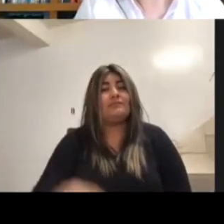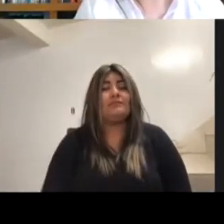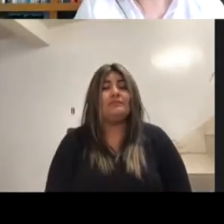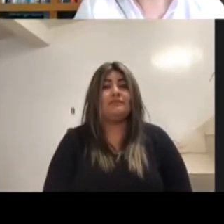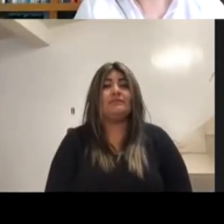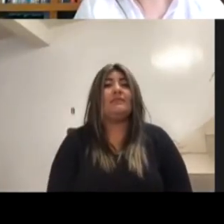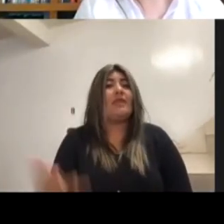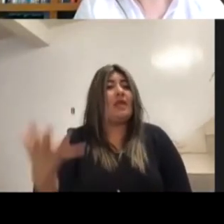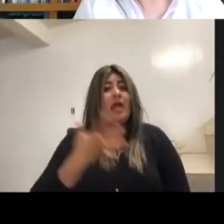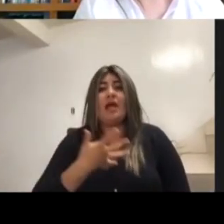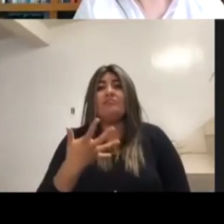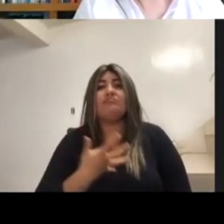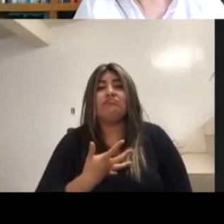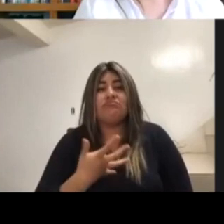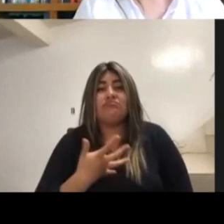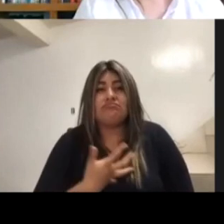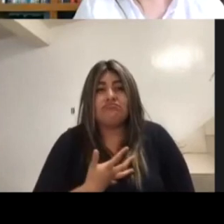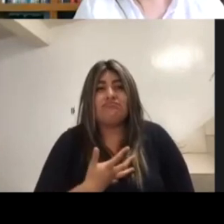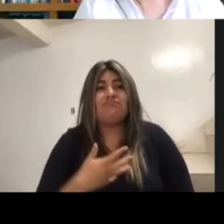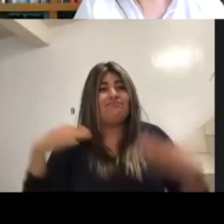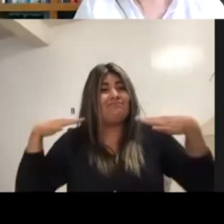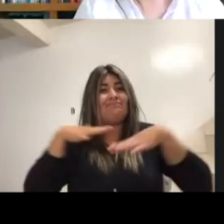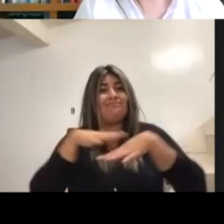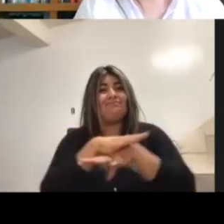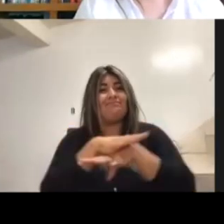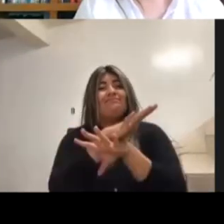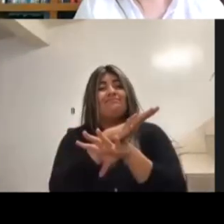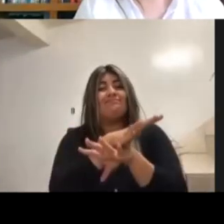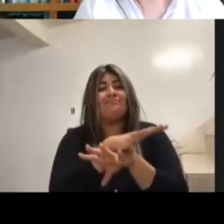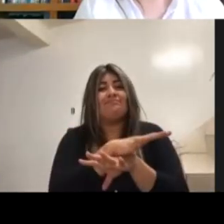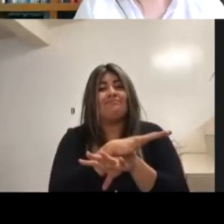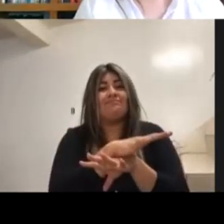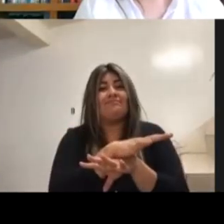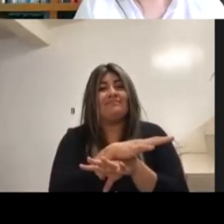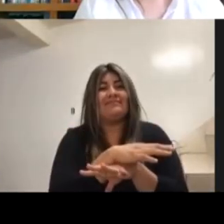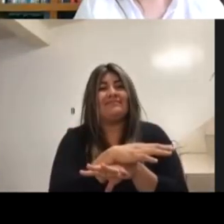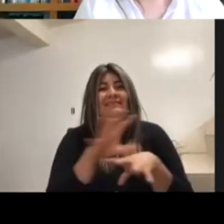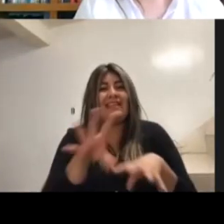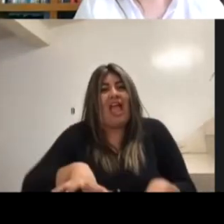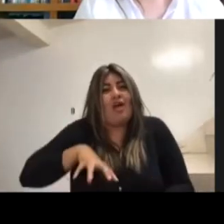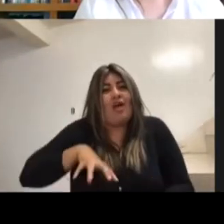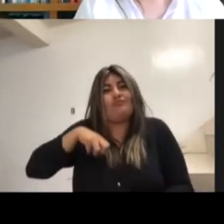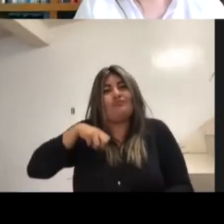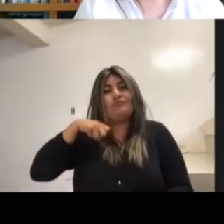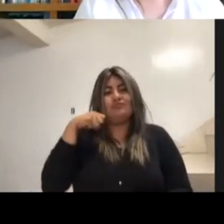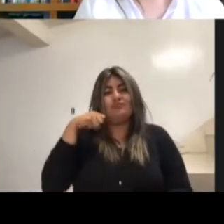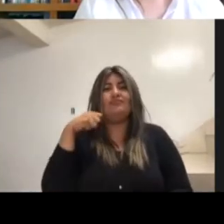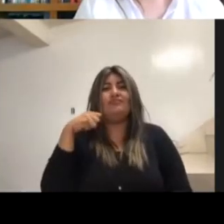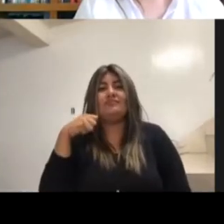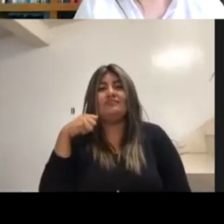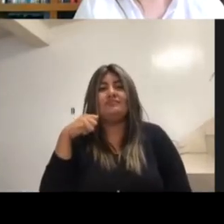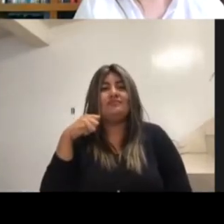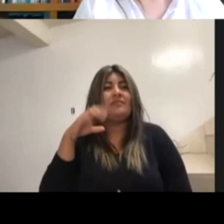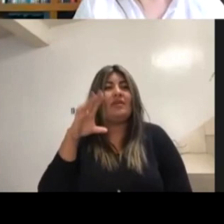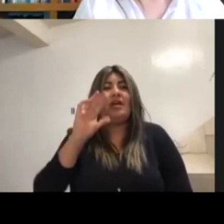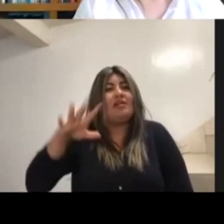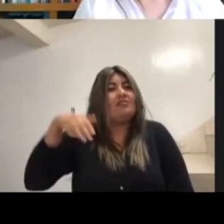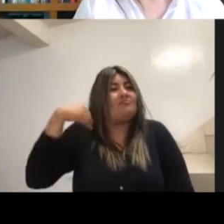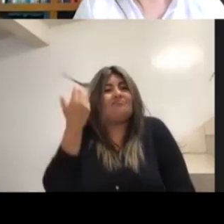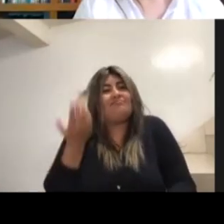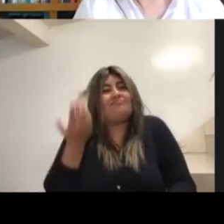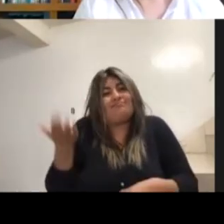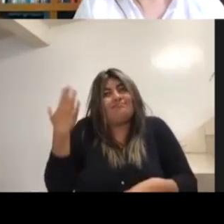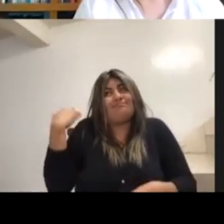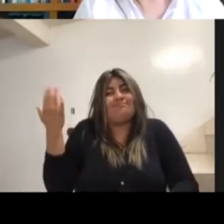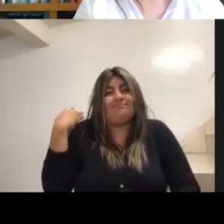tenemos que tener este cambio de paradigma que nos está forzando a hacerlo si es que no lo quisimos hacer antes. Y